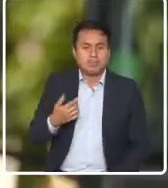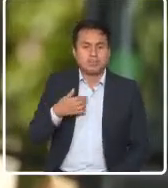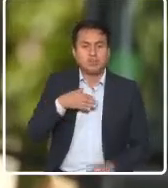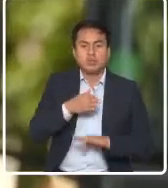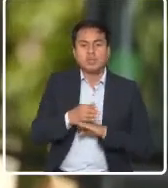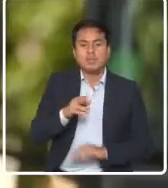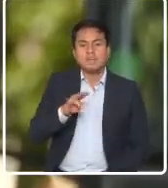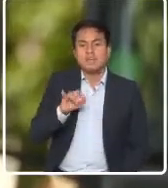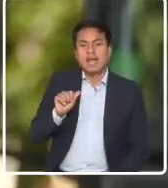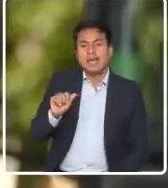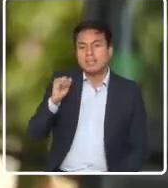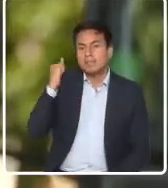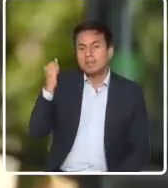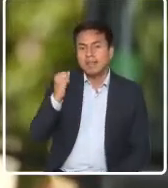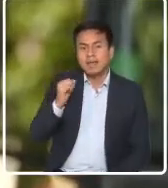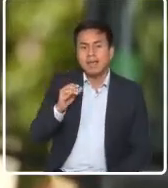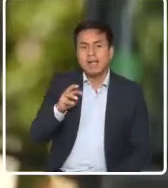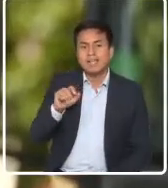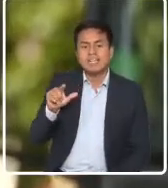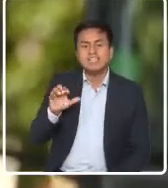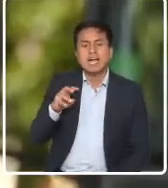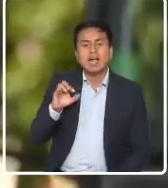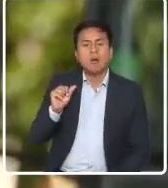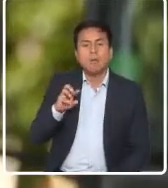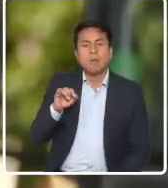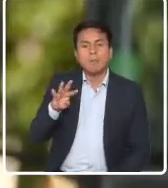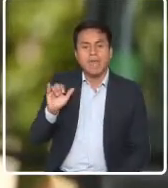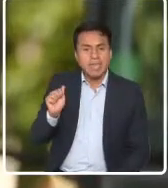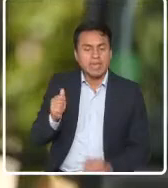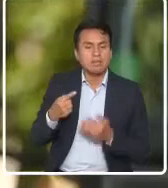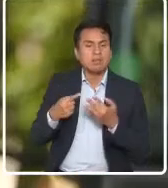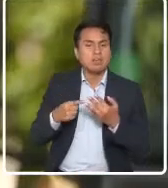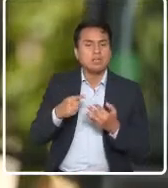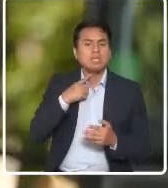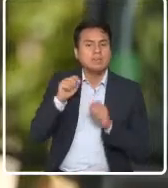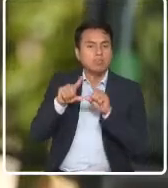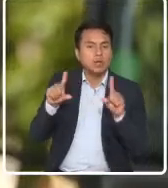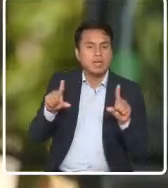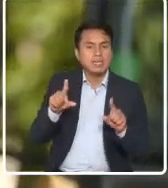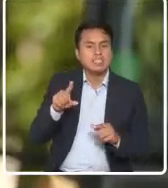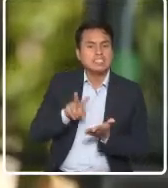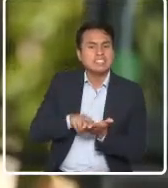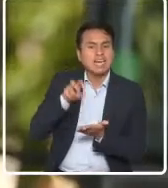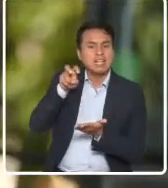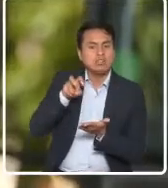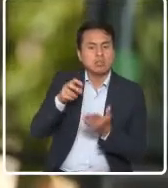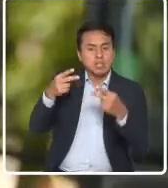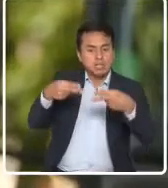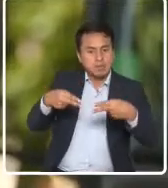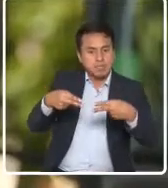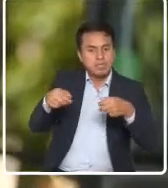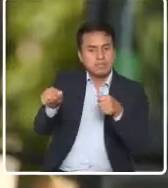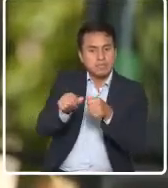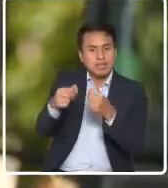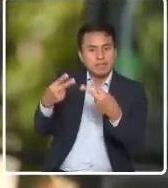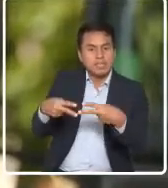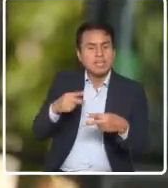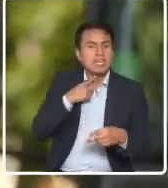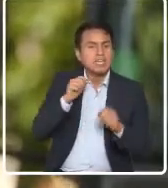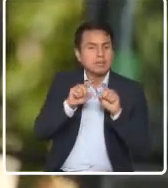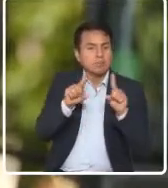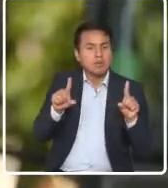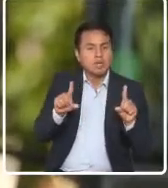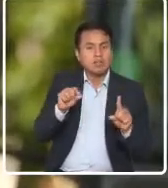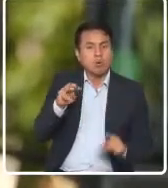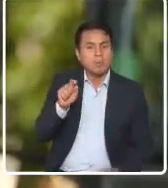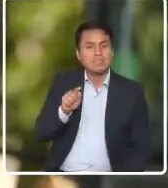en Villa Independencia, en Canal Chacao, en Quilpué, en Pompeya, en Quilpué, en El Salto, ahí en el límite, en la conurbación entre Viña y Quilpué,